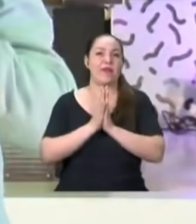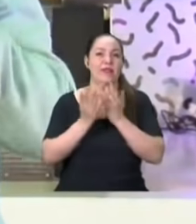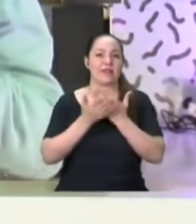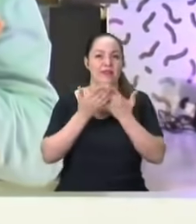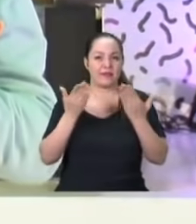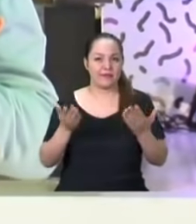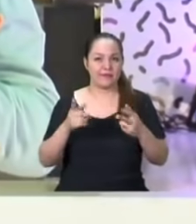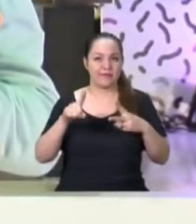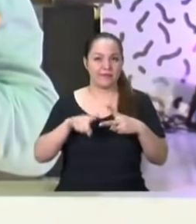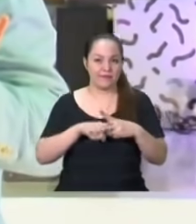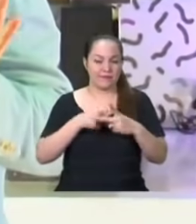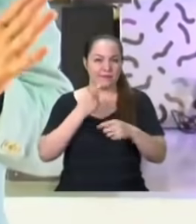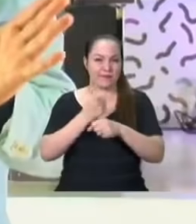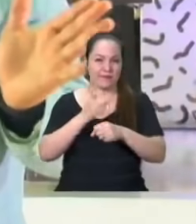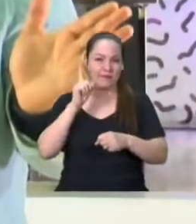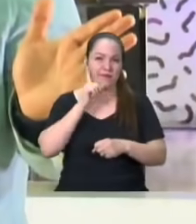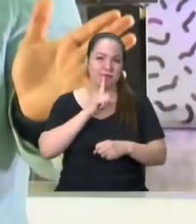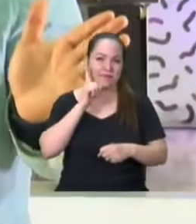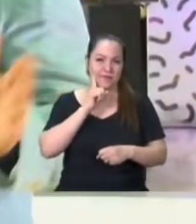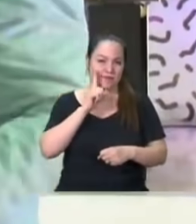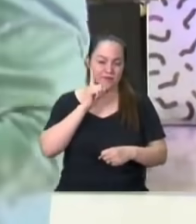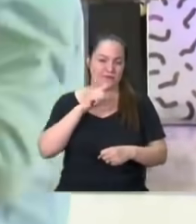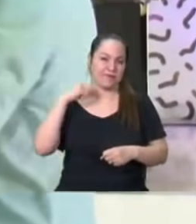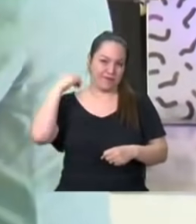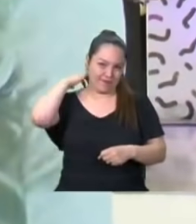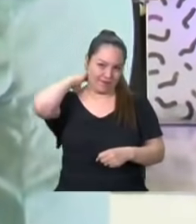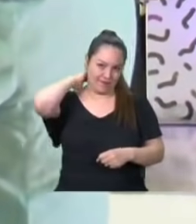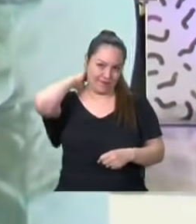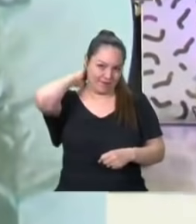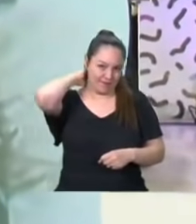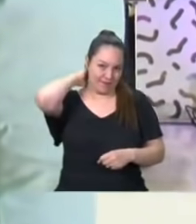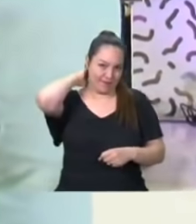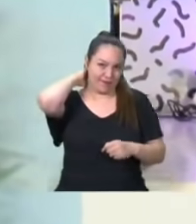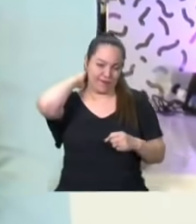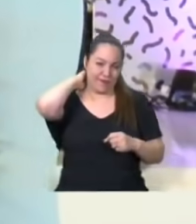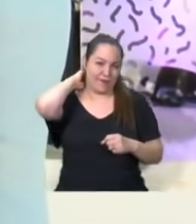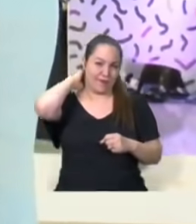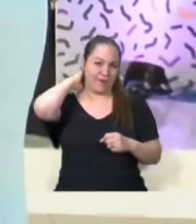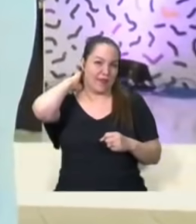iniciar primero con las damas, por supuesto, ¿verdad? Ya está